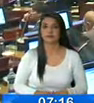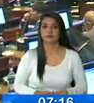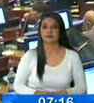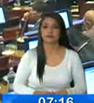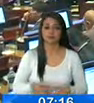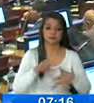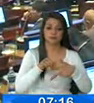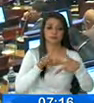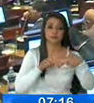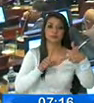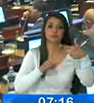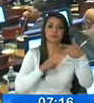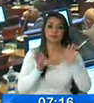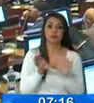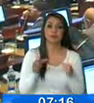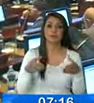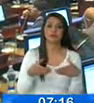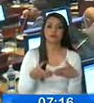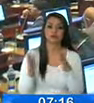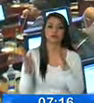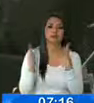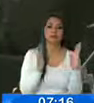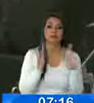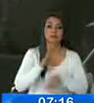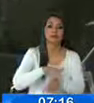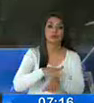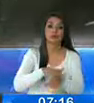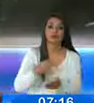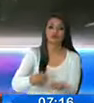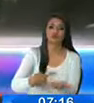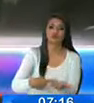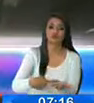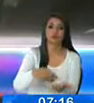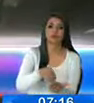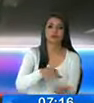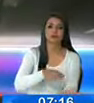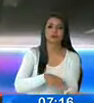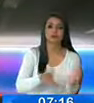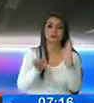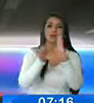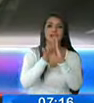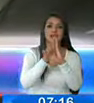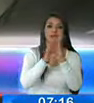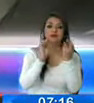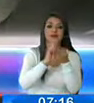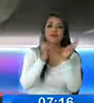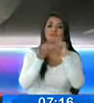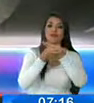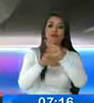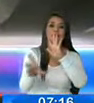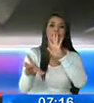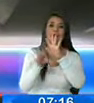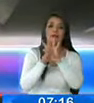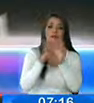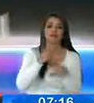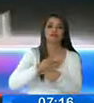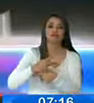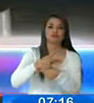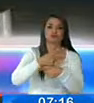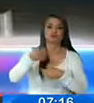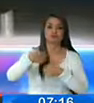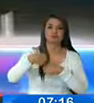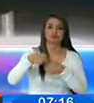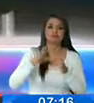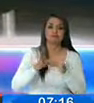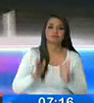Bajo 3 parámetros trabaja la Comisión Ocasional sobre el primer debate del proyecto de ley orgánica, reformatoria a la ley orgánica del Consejo de